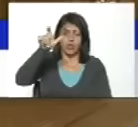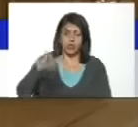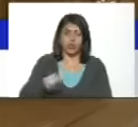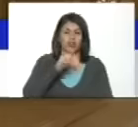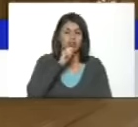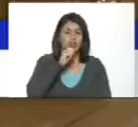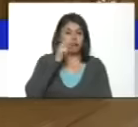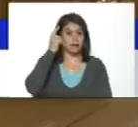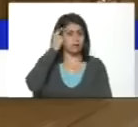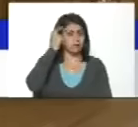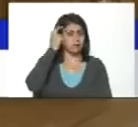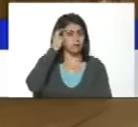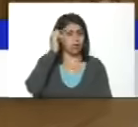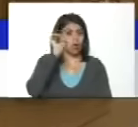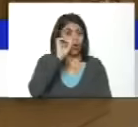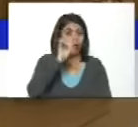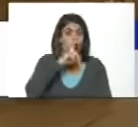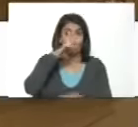materiales e intelectuales.